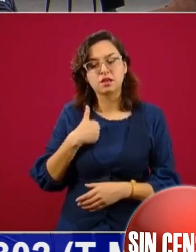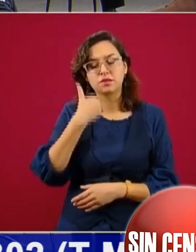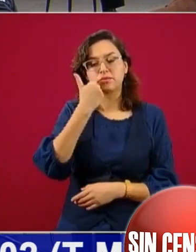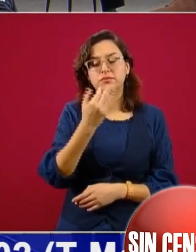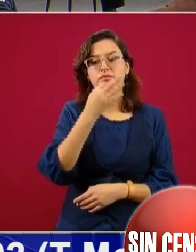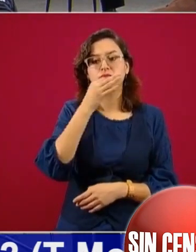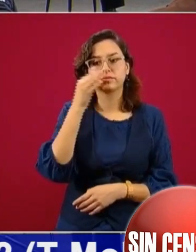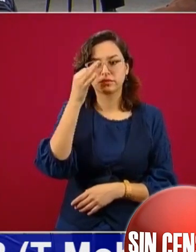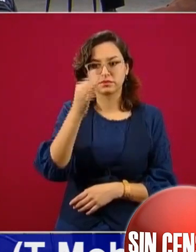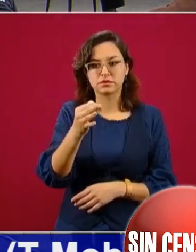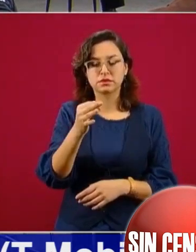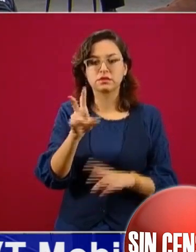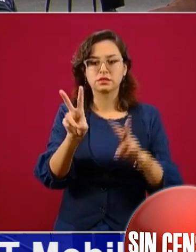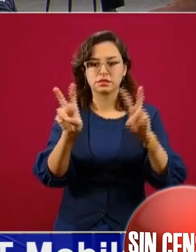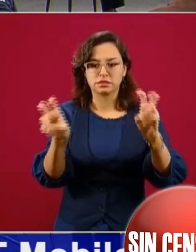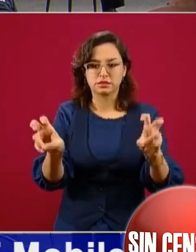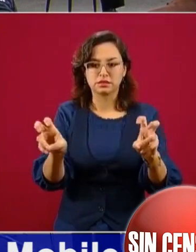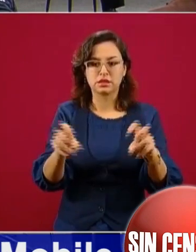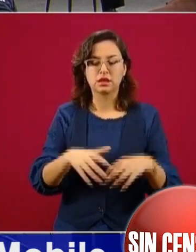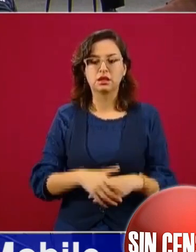informar sobre este tema